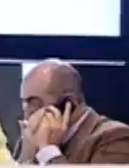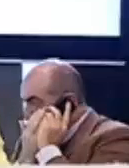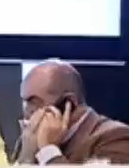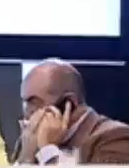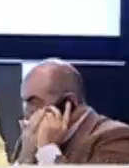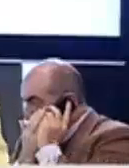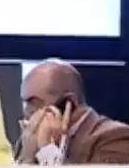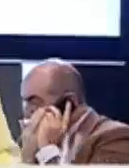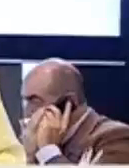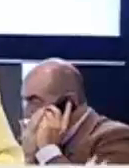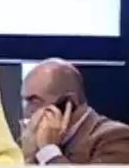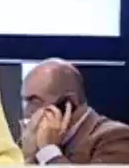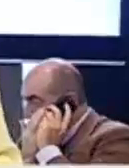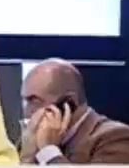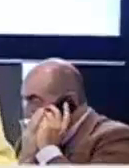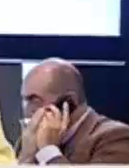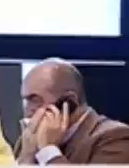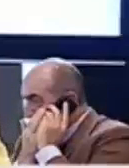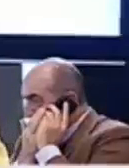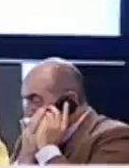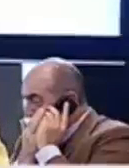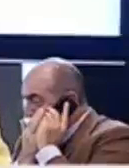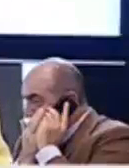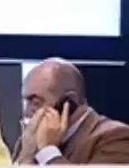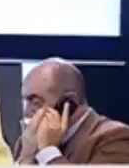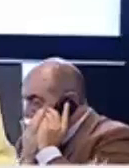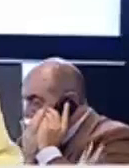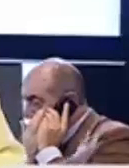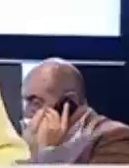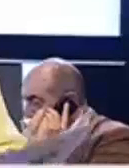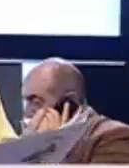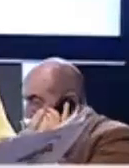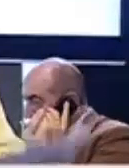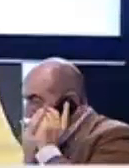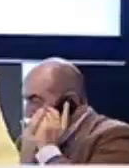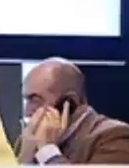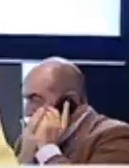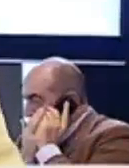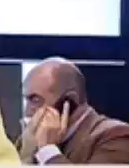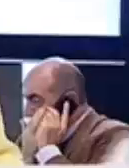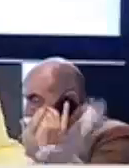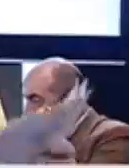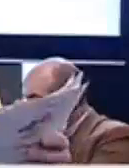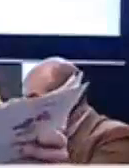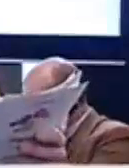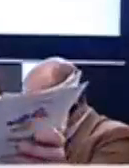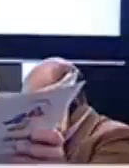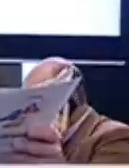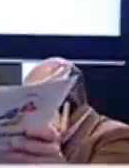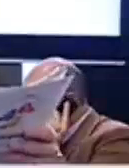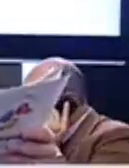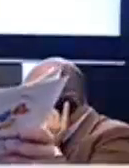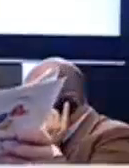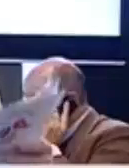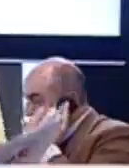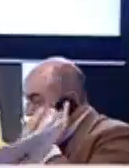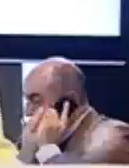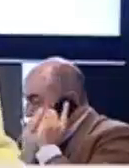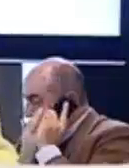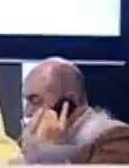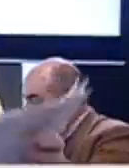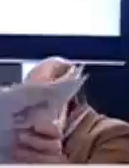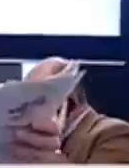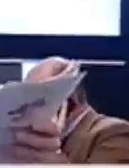Hay que recordar que este evento, Diálogos Públicos por un México Social, tiene el objetivo principal de abordar la problemática